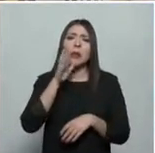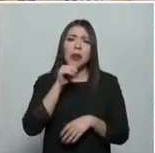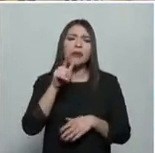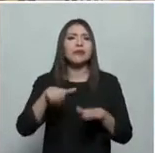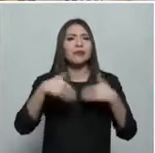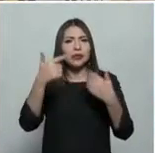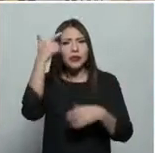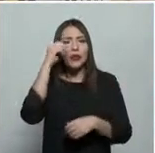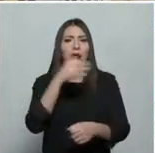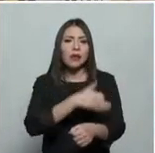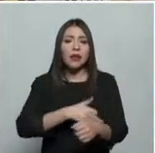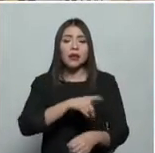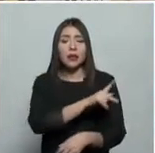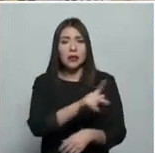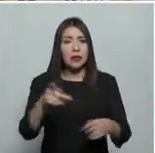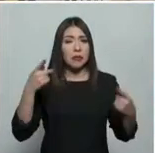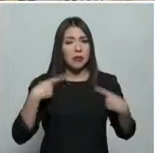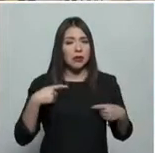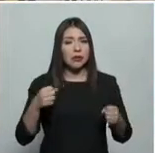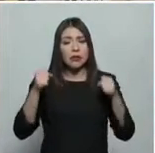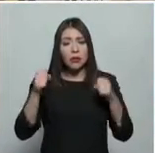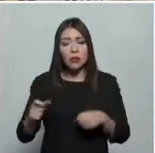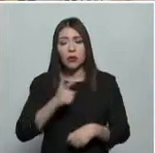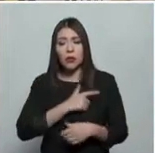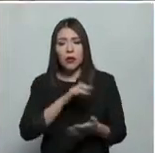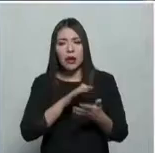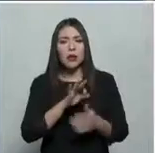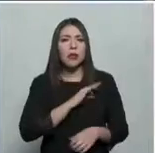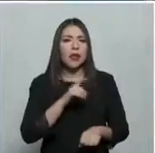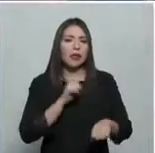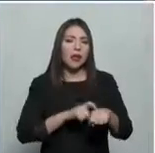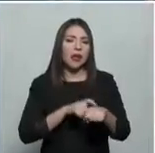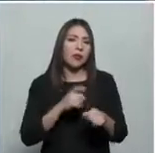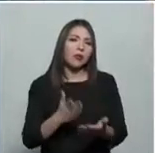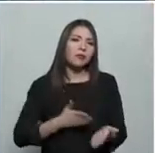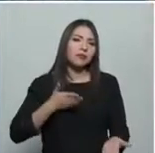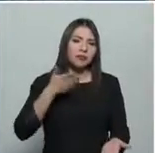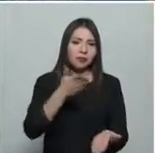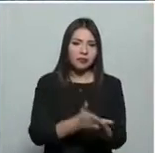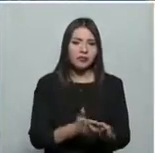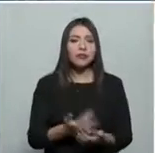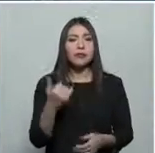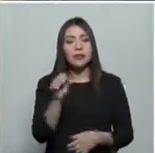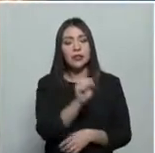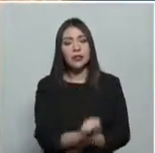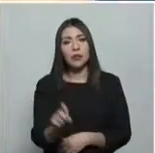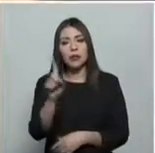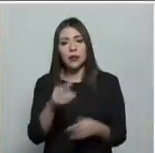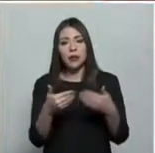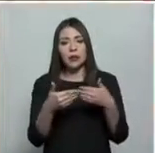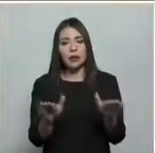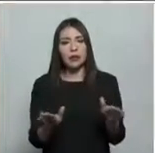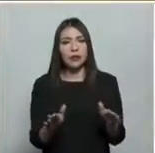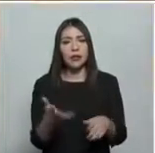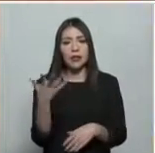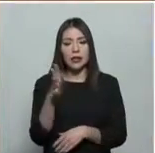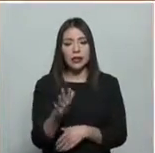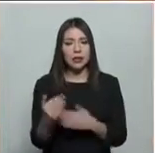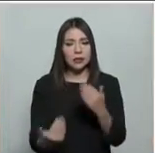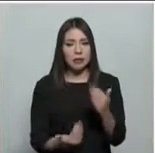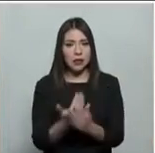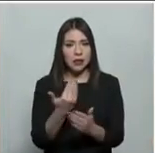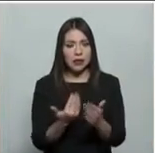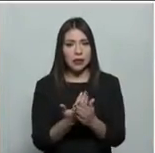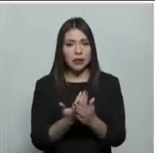ustedes leen encontrarán el tiempo para venir. Y los fines de semana abrimos a las 10 de la